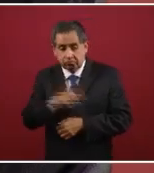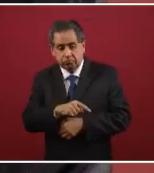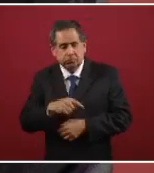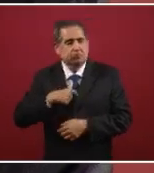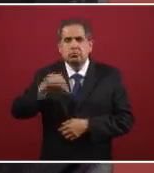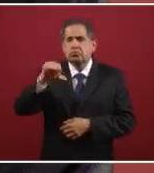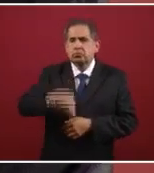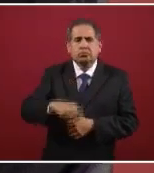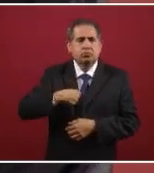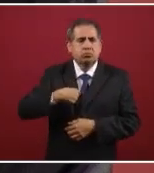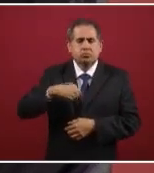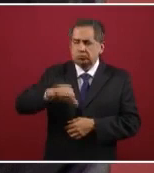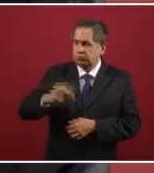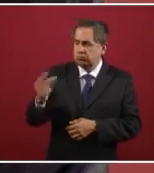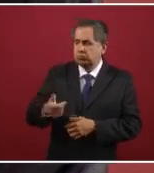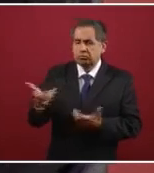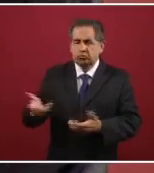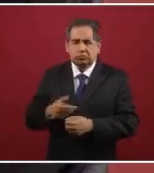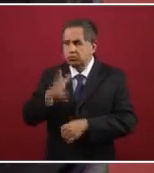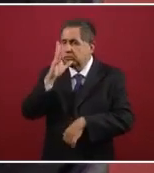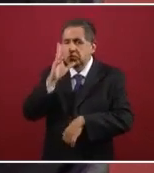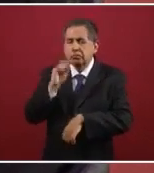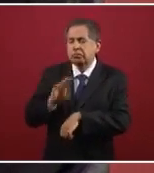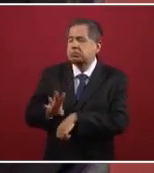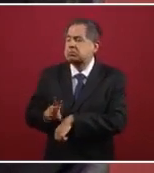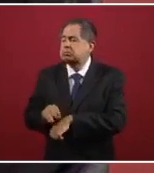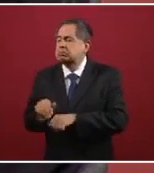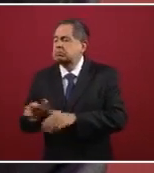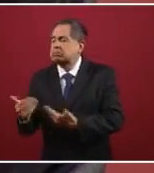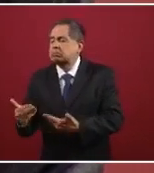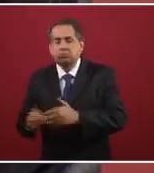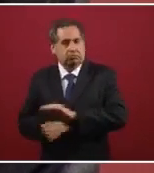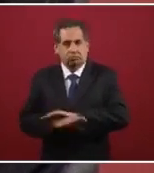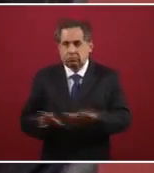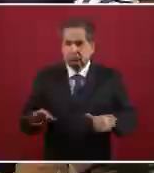¿Sí? Eso no se puede aceptar. Muy bien.